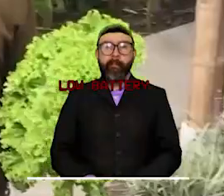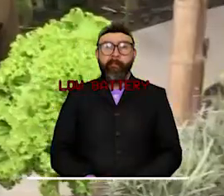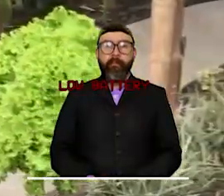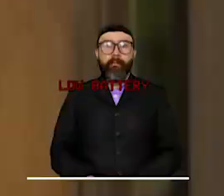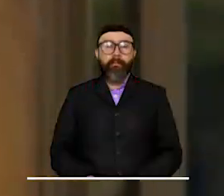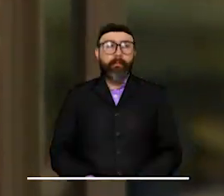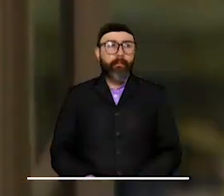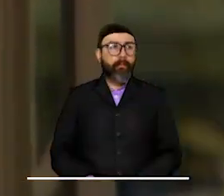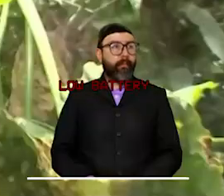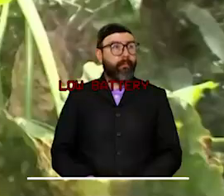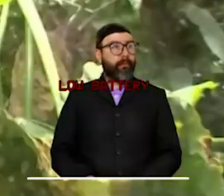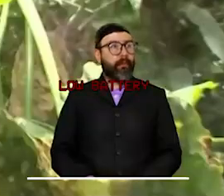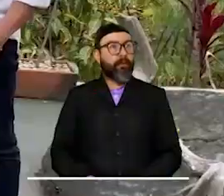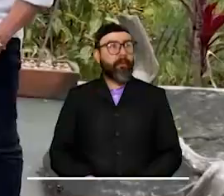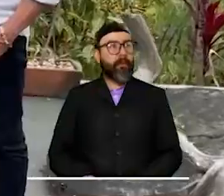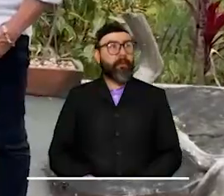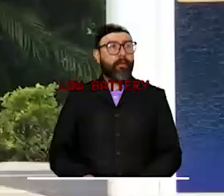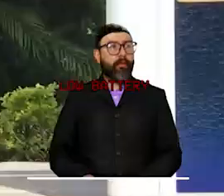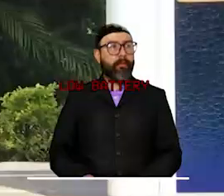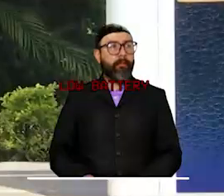Conexión.